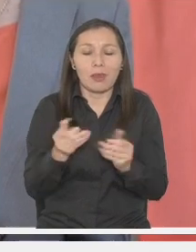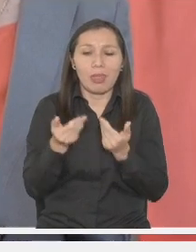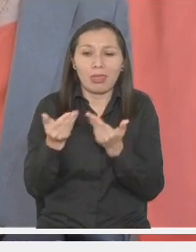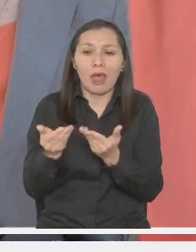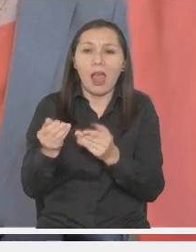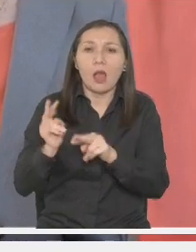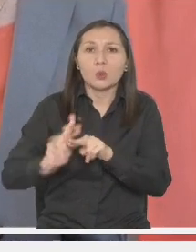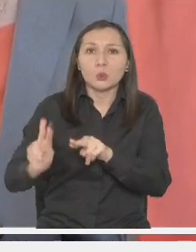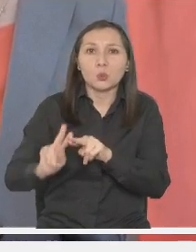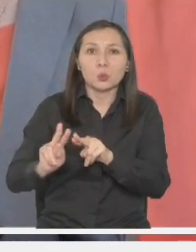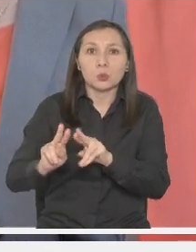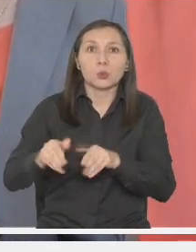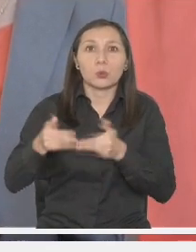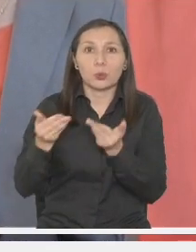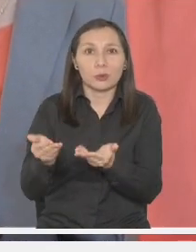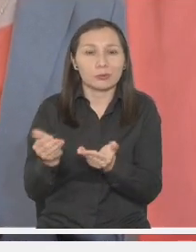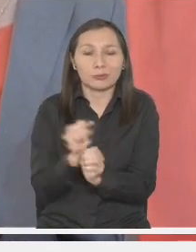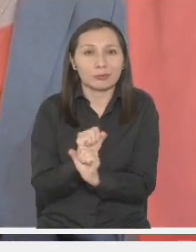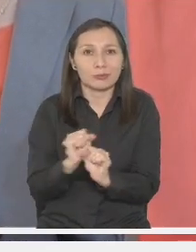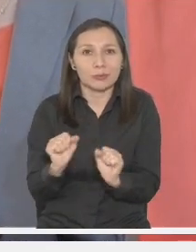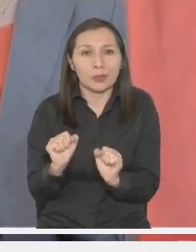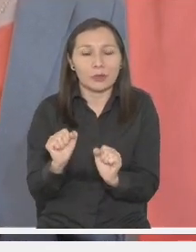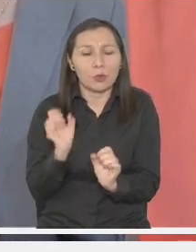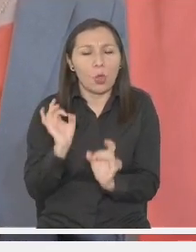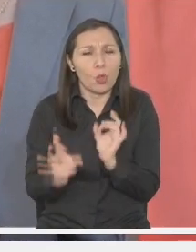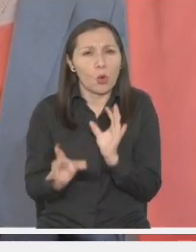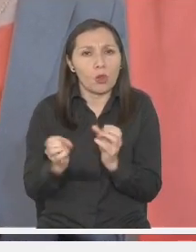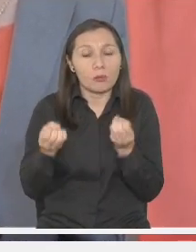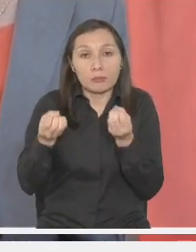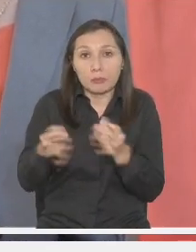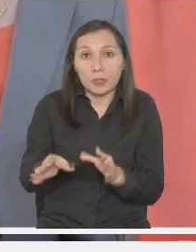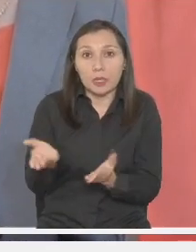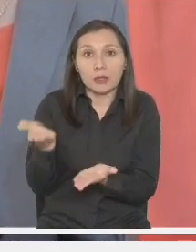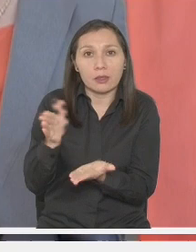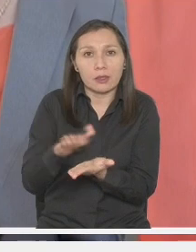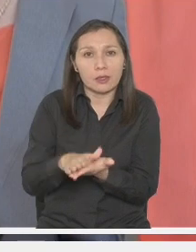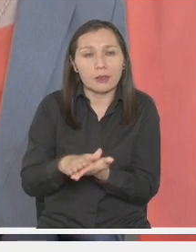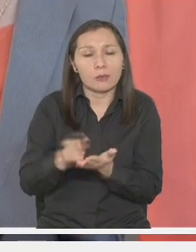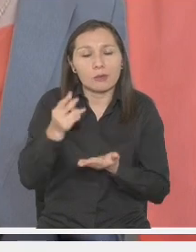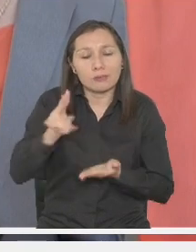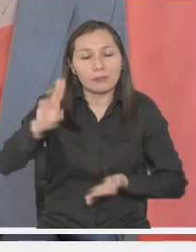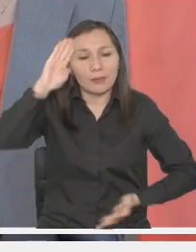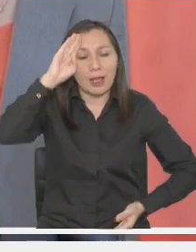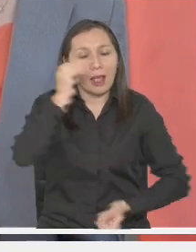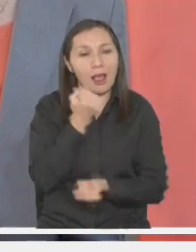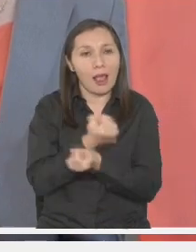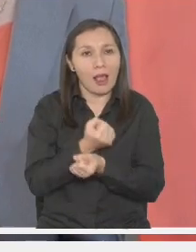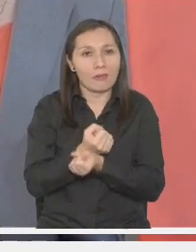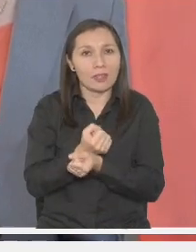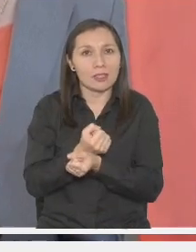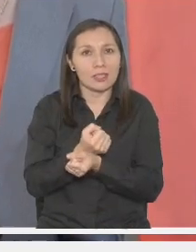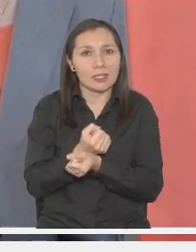a enmendar el dolor por la pérdida de una nueva mártir para la institución.